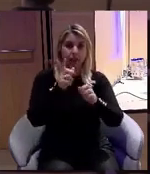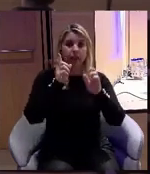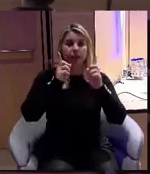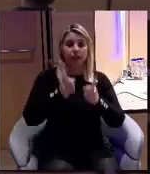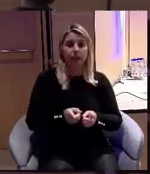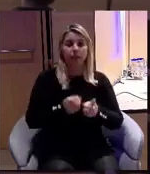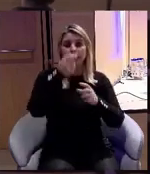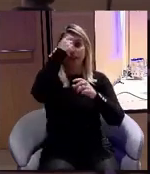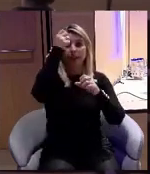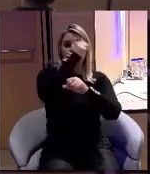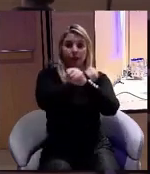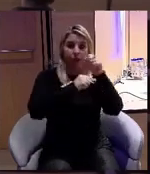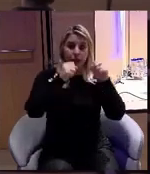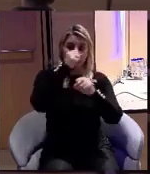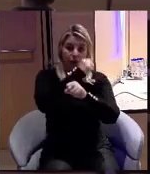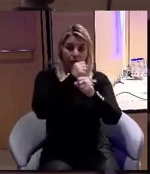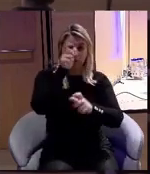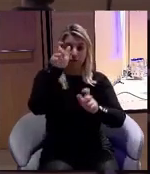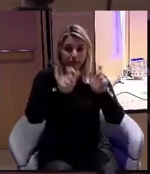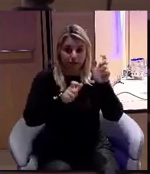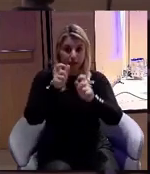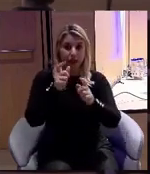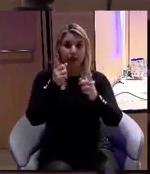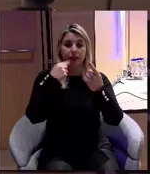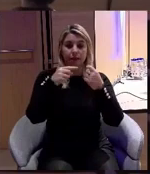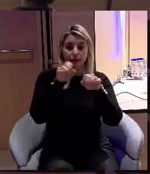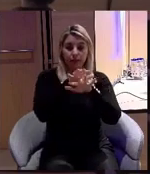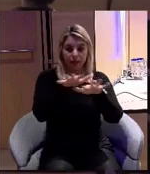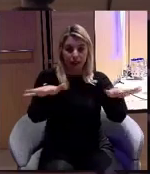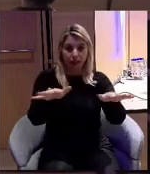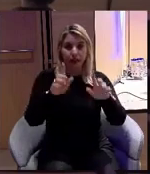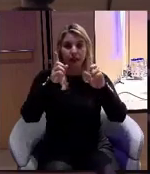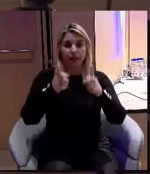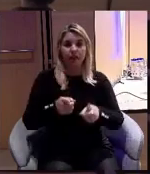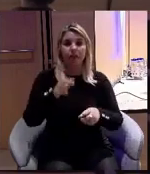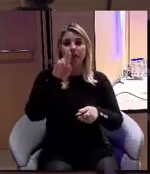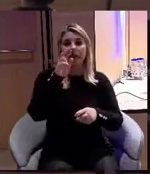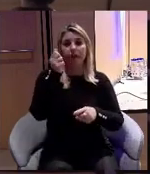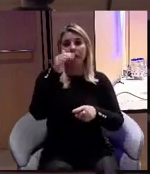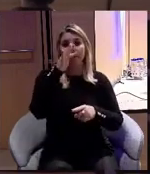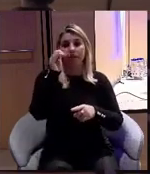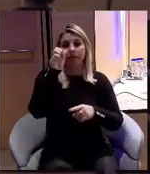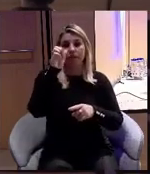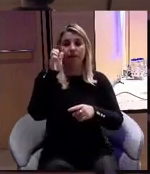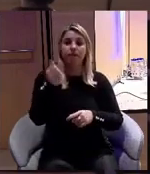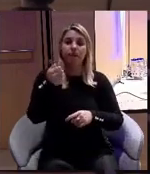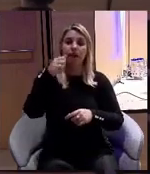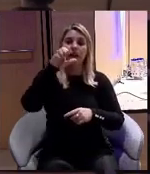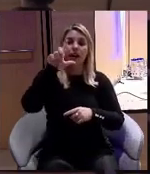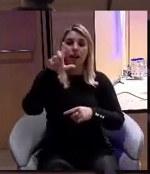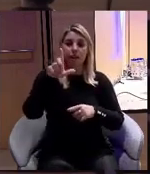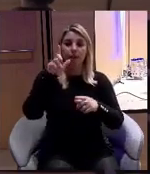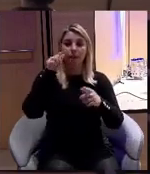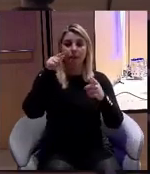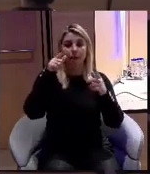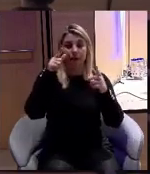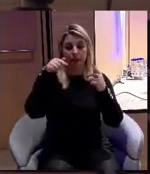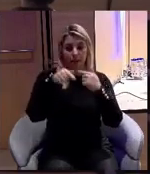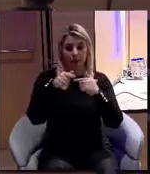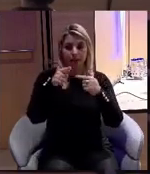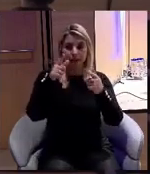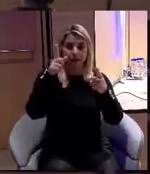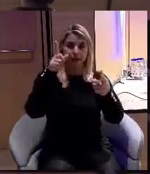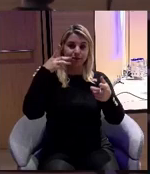de tecnologías cívicas en democracia en red y Rafael piñeiro que es docente del departamento de